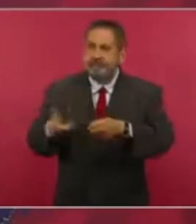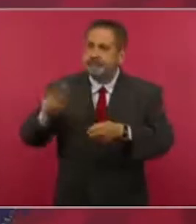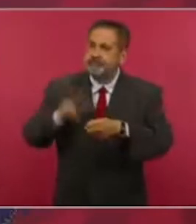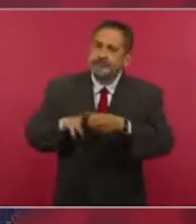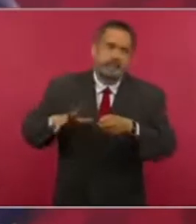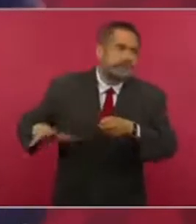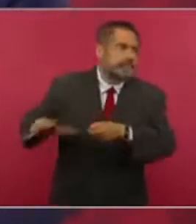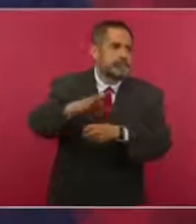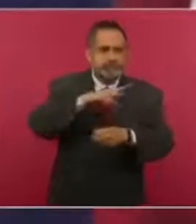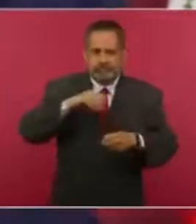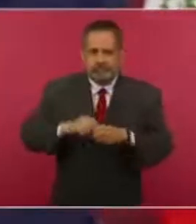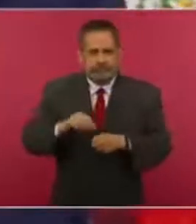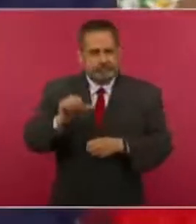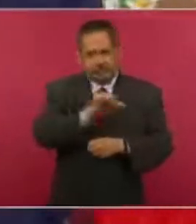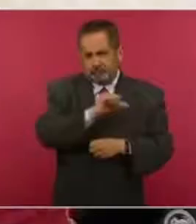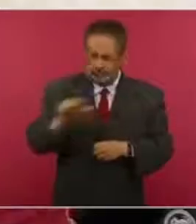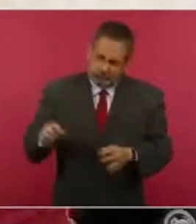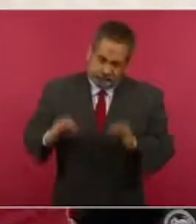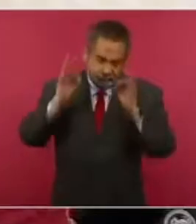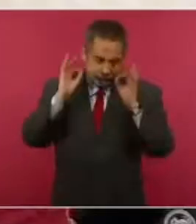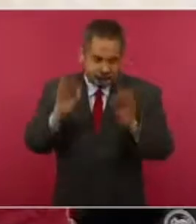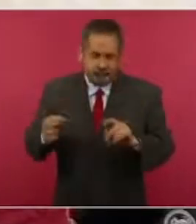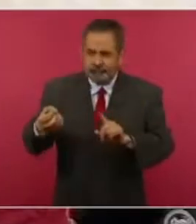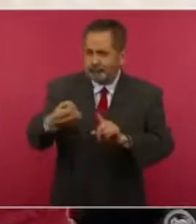pública completamente